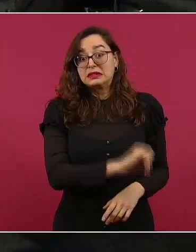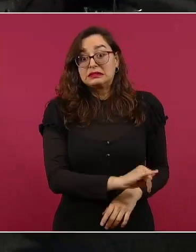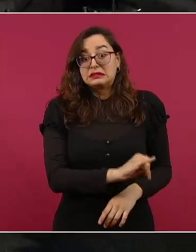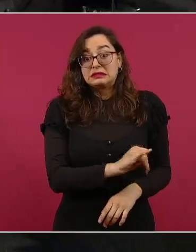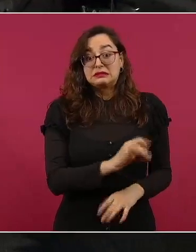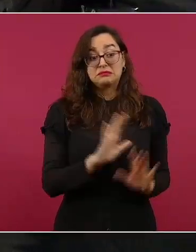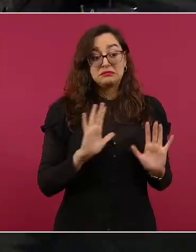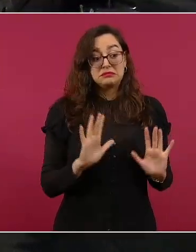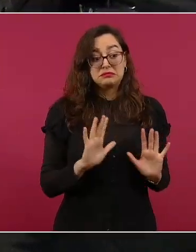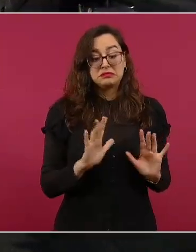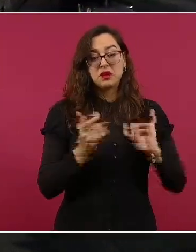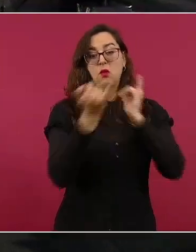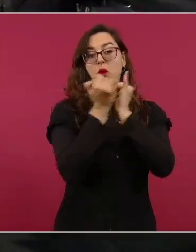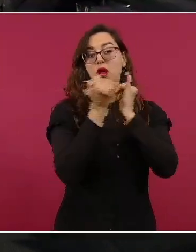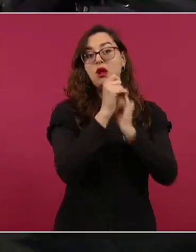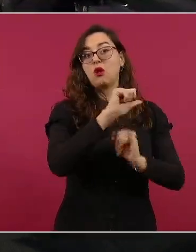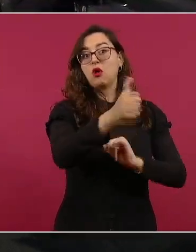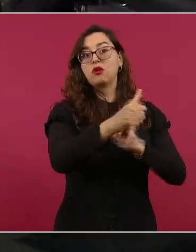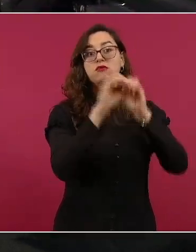muchas